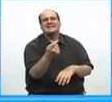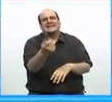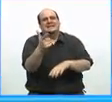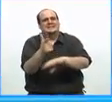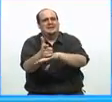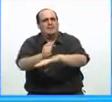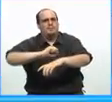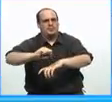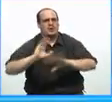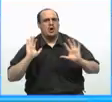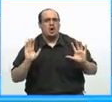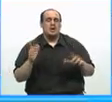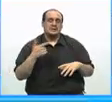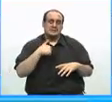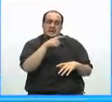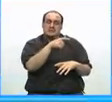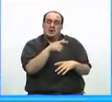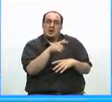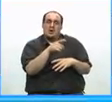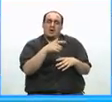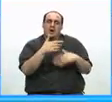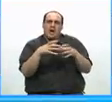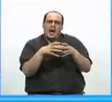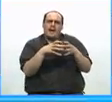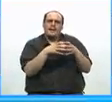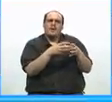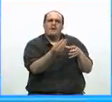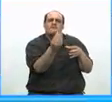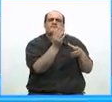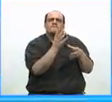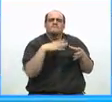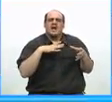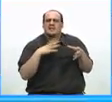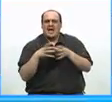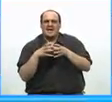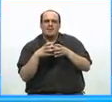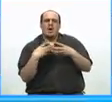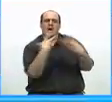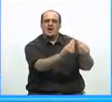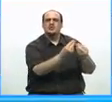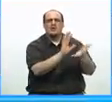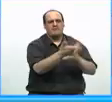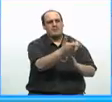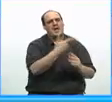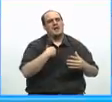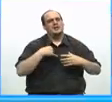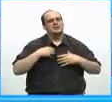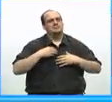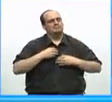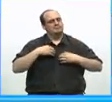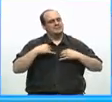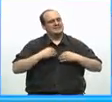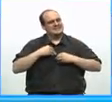difícil de encontrar en un equipo Así que ojalá que que se siga soltando y que el equipo siga trabajando para para que él se sienta cada vez más cómodo estoy